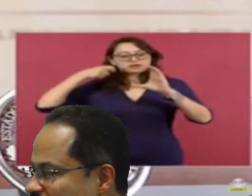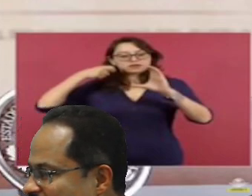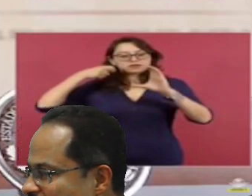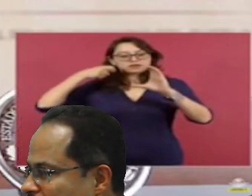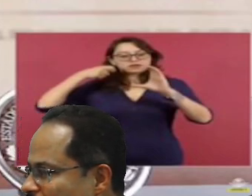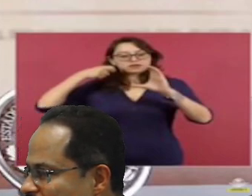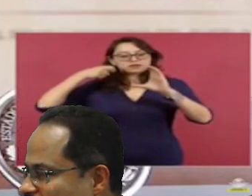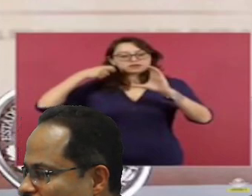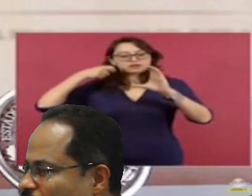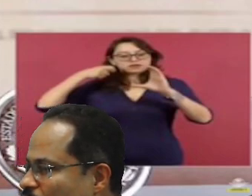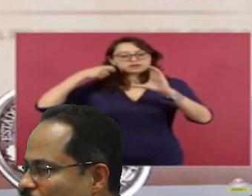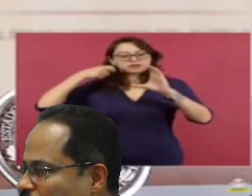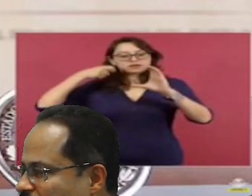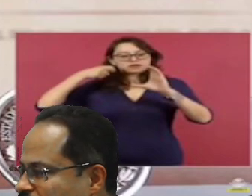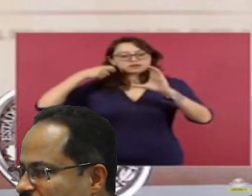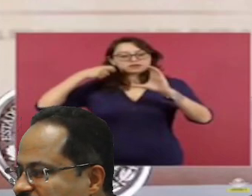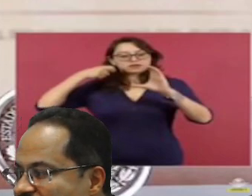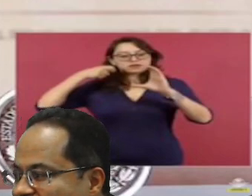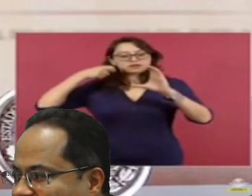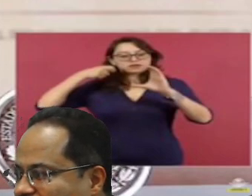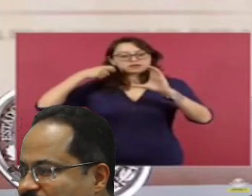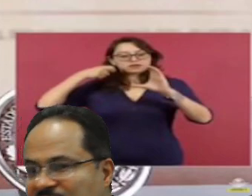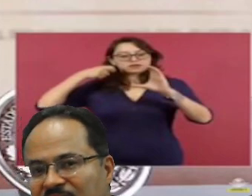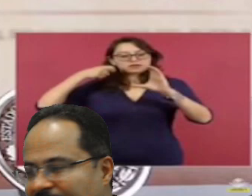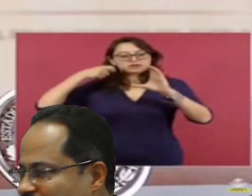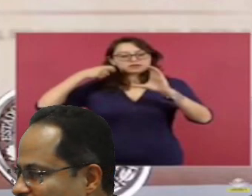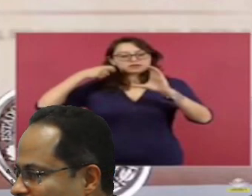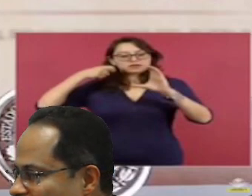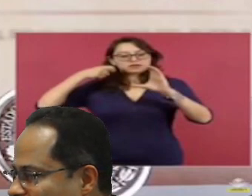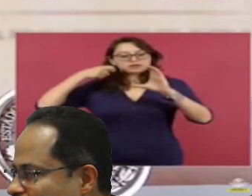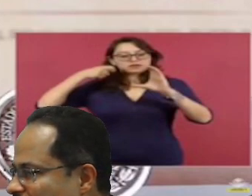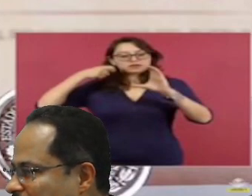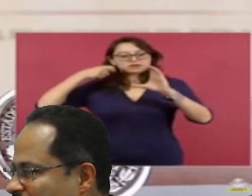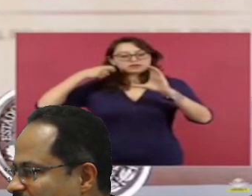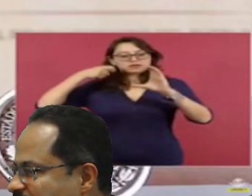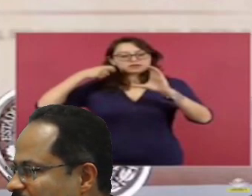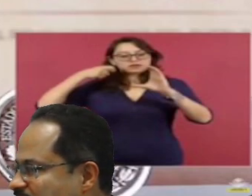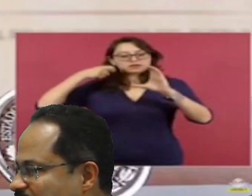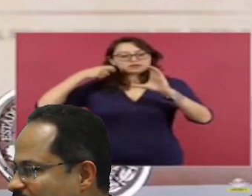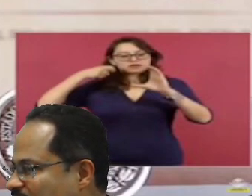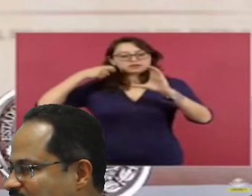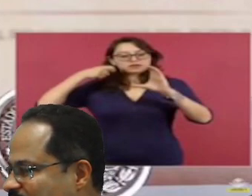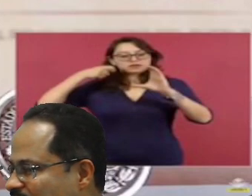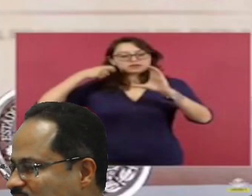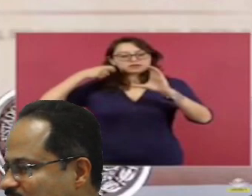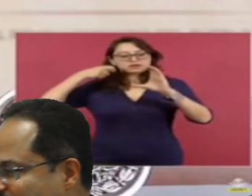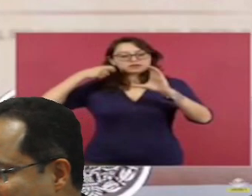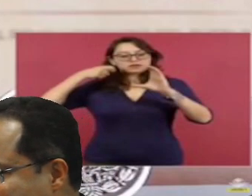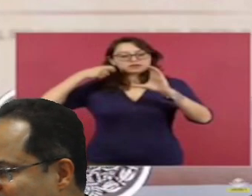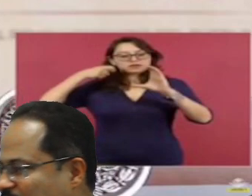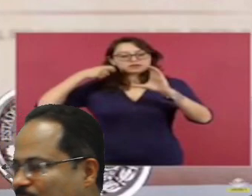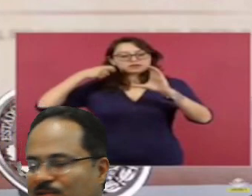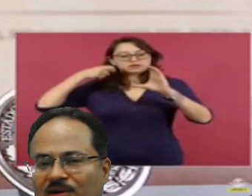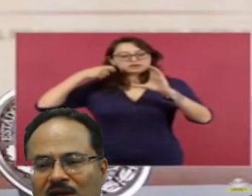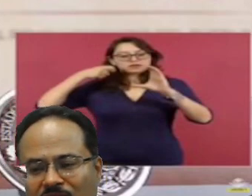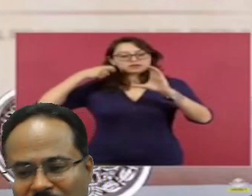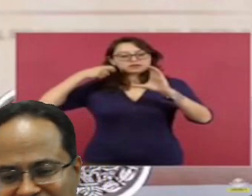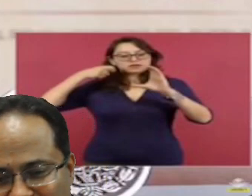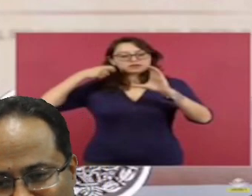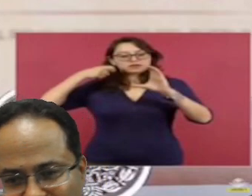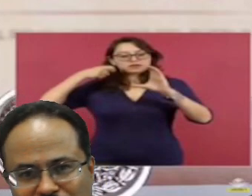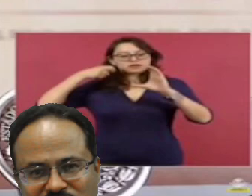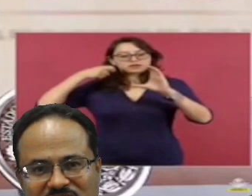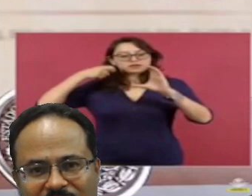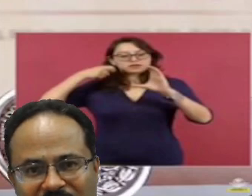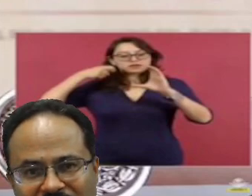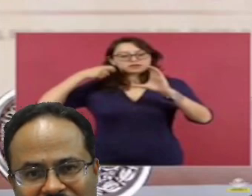menciona que habrá una reunión con empresarios para elaborar un plan para restablecer todas las actividades turísticas en Acapulco lo más